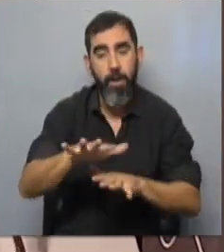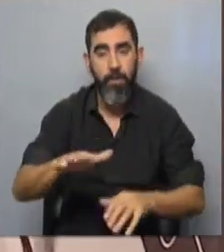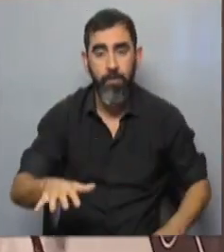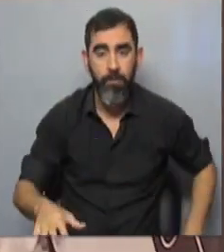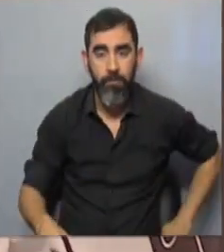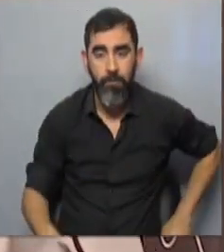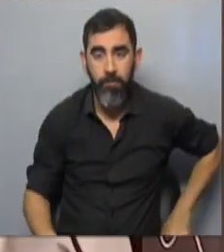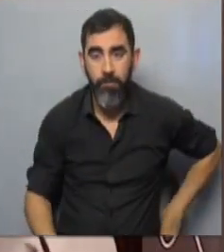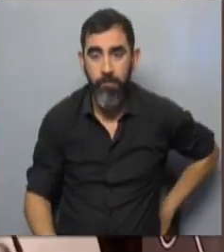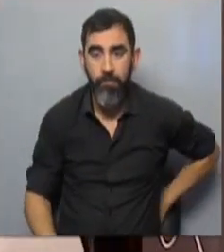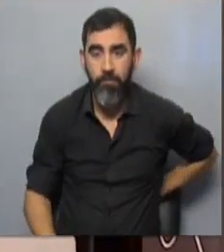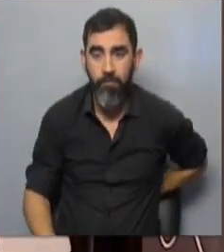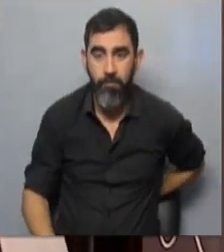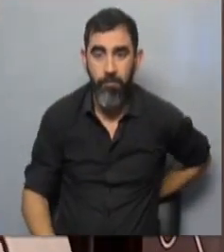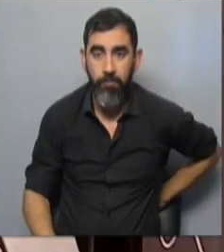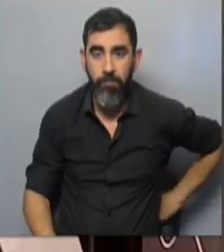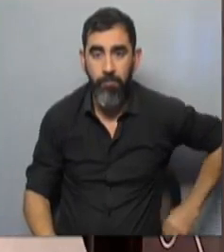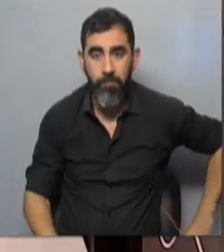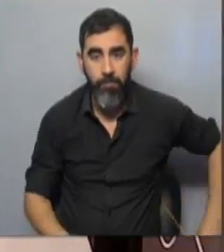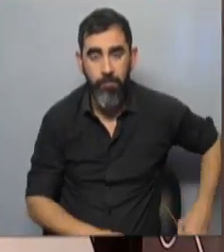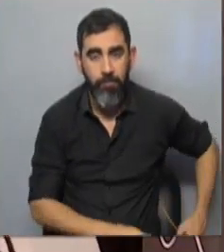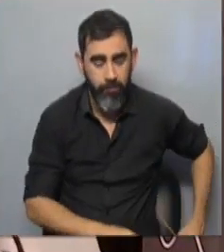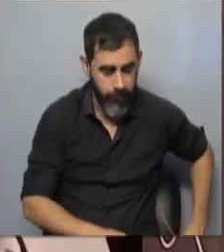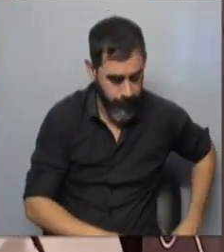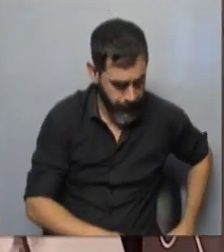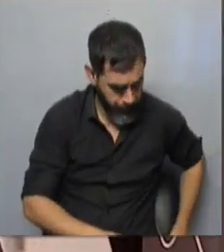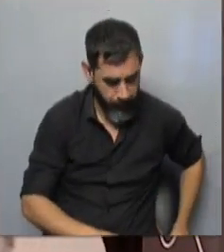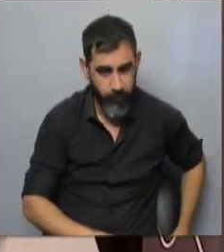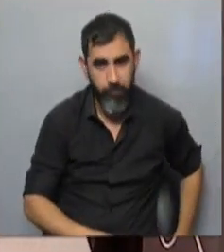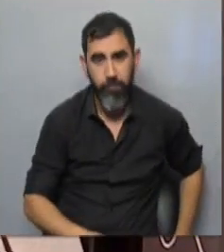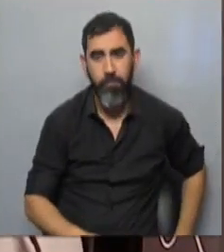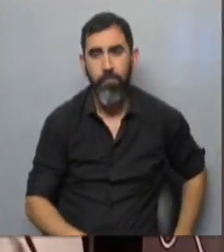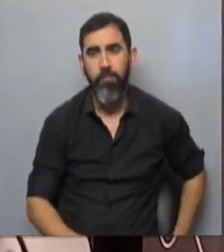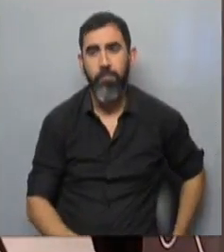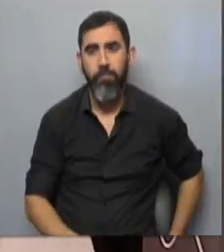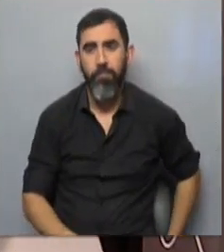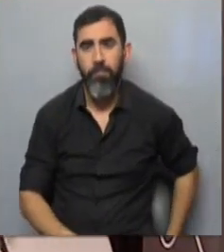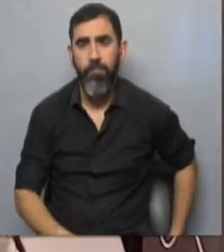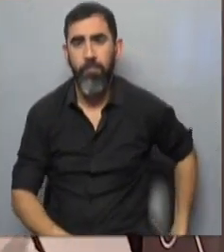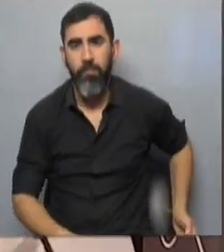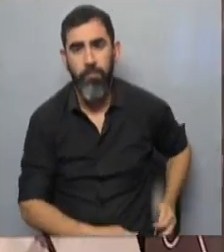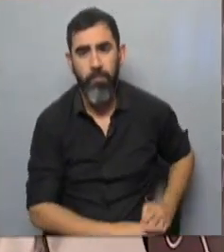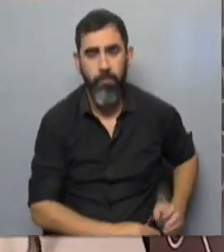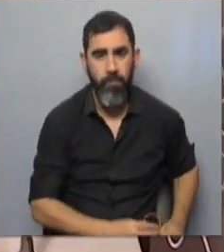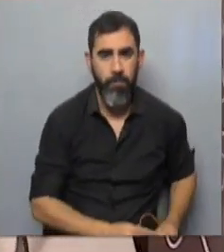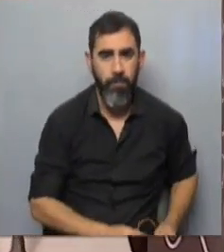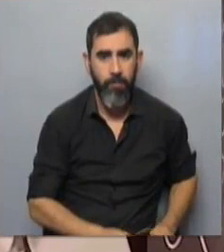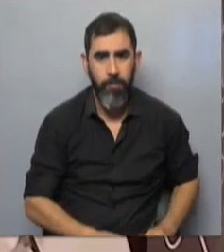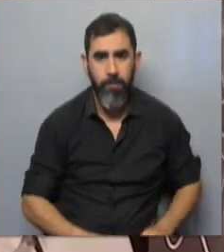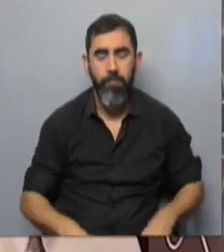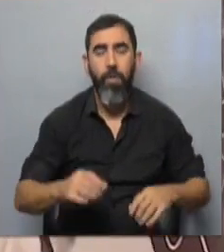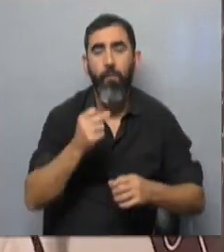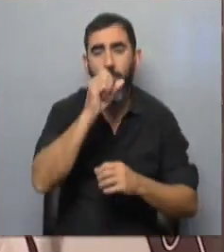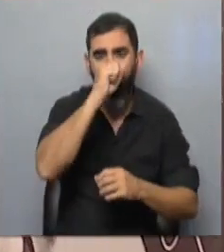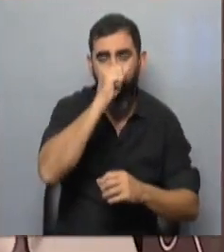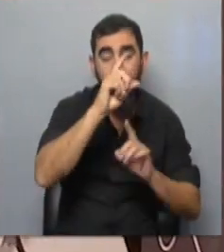las rutas cercanas, como pasó acá en Montevideo, en el complejo industrial de Montevideo, acá en Magallanes, también en Florida, que se